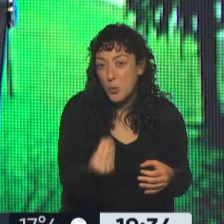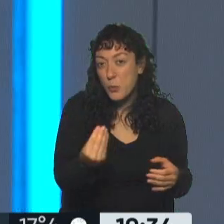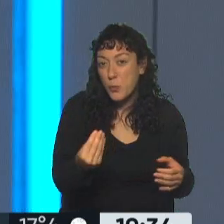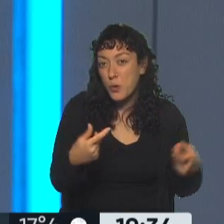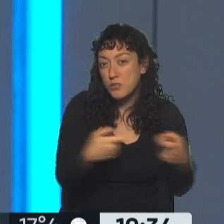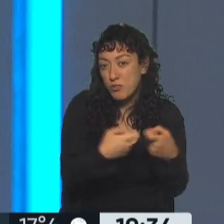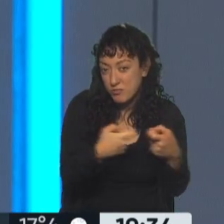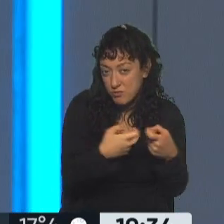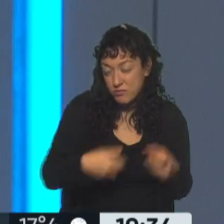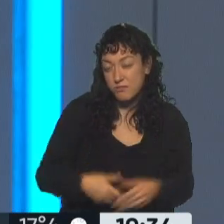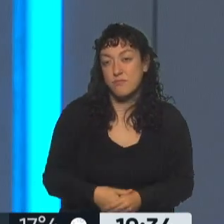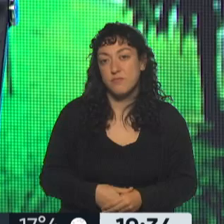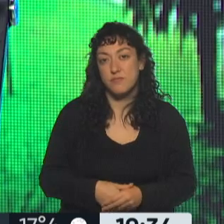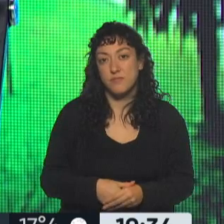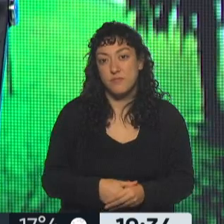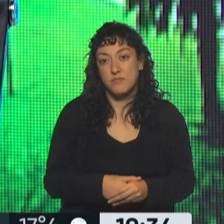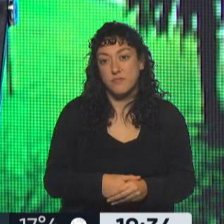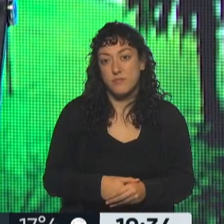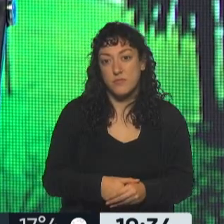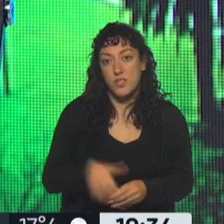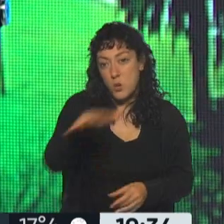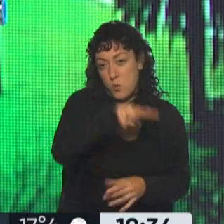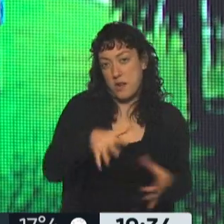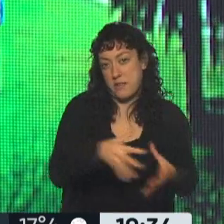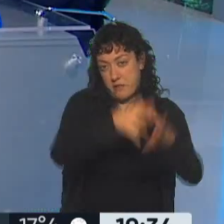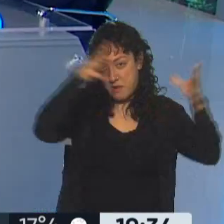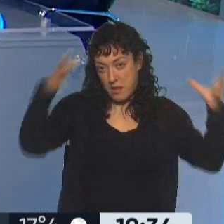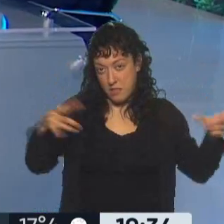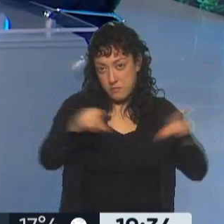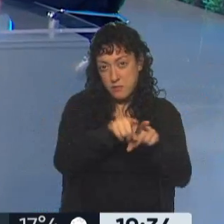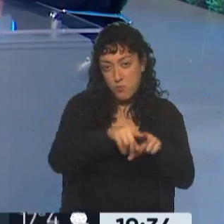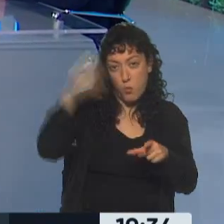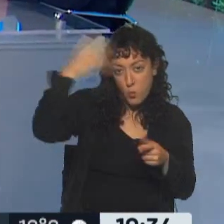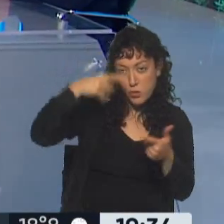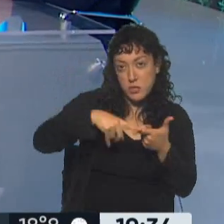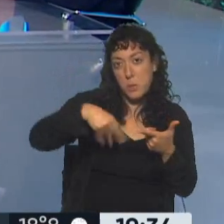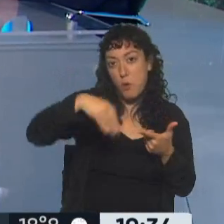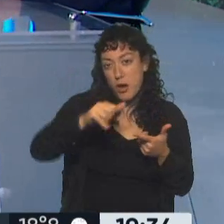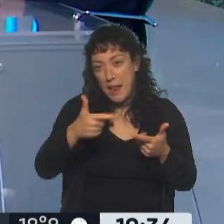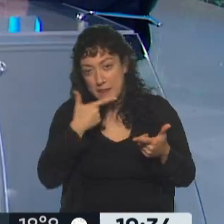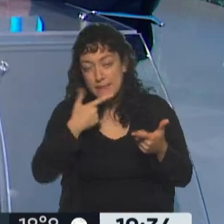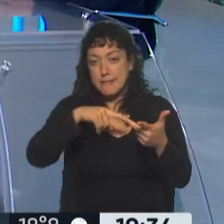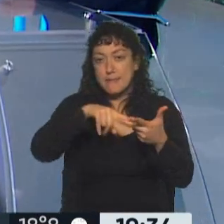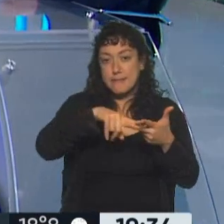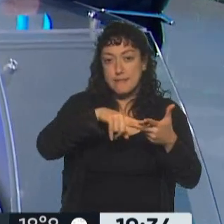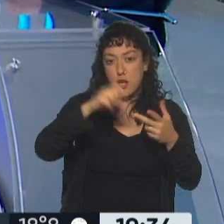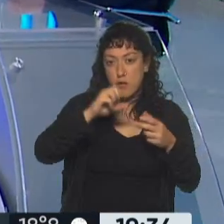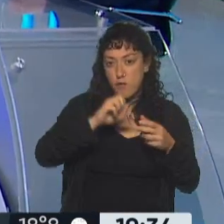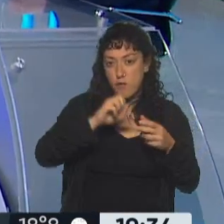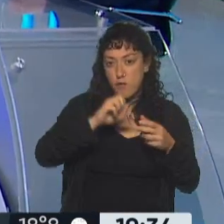de la Alianza de la Rúa y no en lugares menores. Morales, Bullrich. En roles protagónicos. La propia Vidal. En la toma de decisiones. La propia